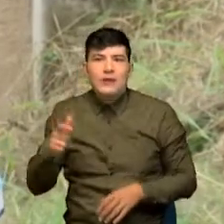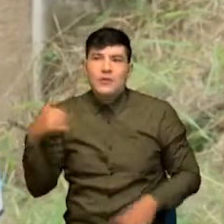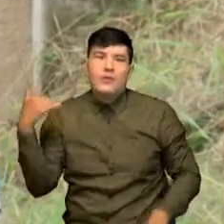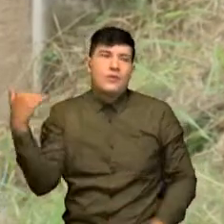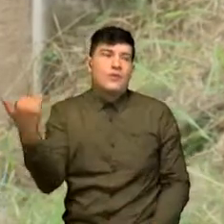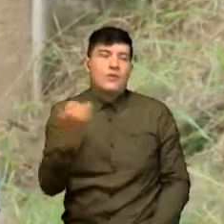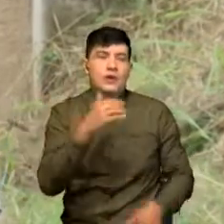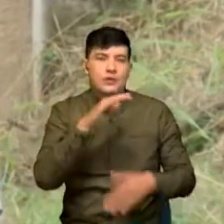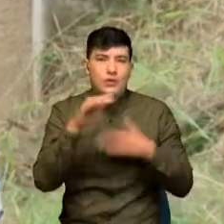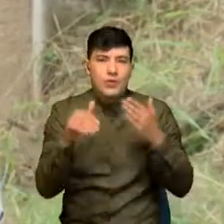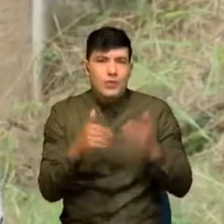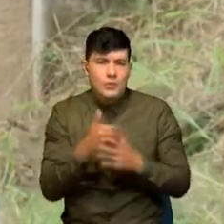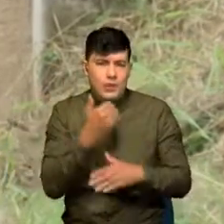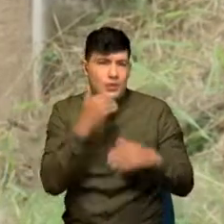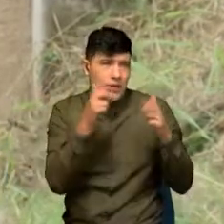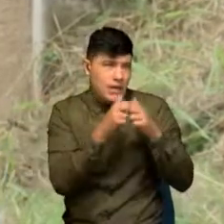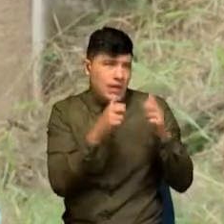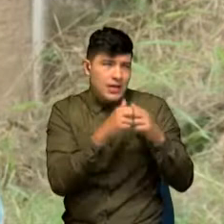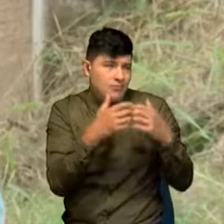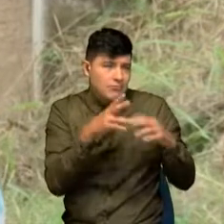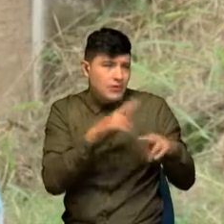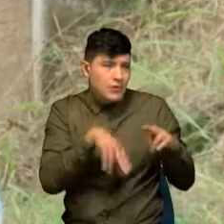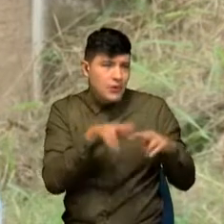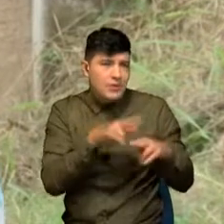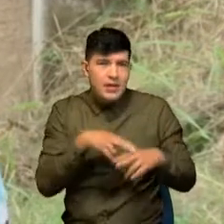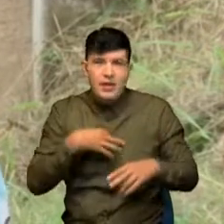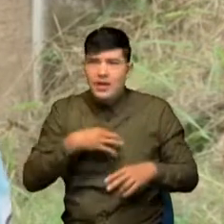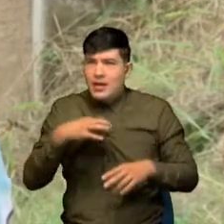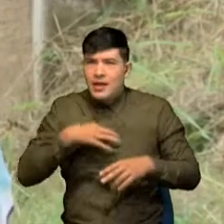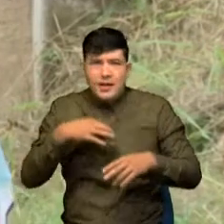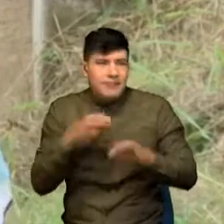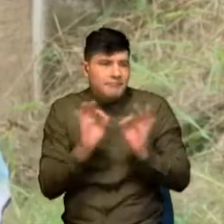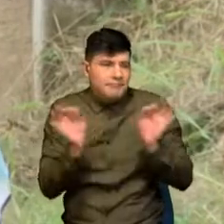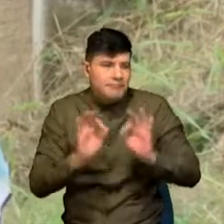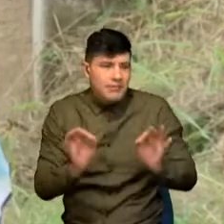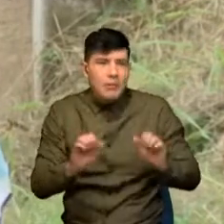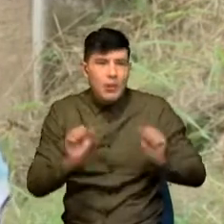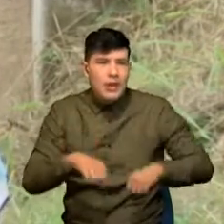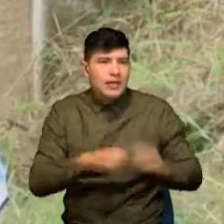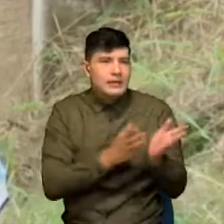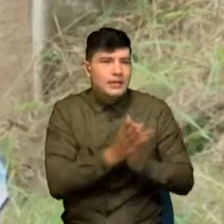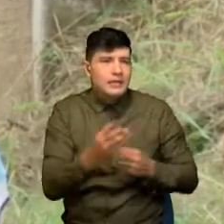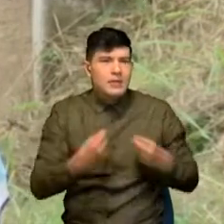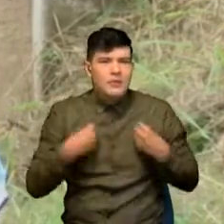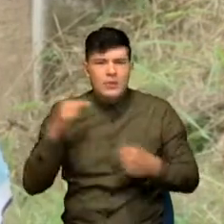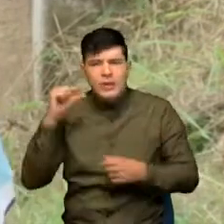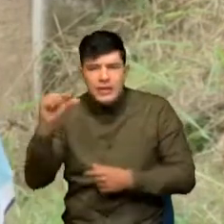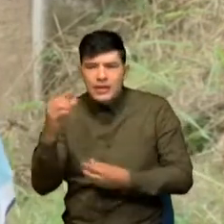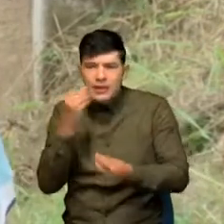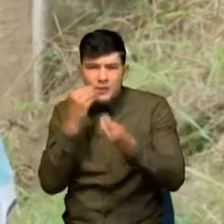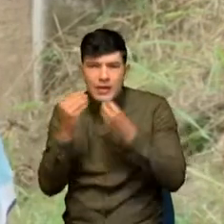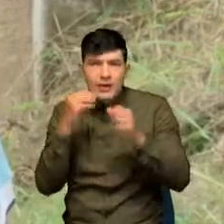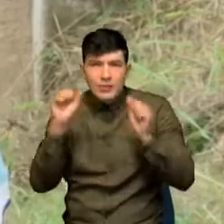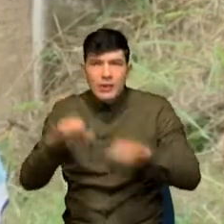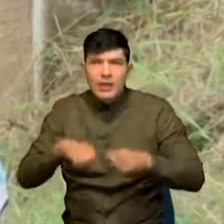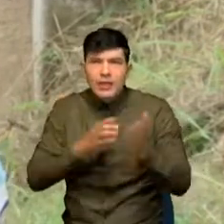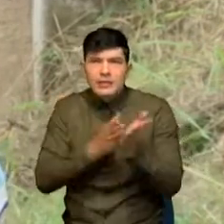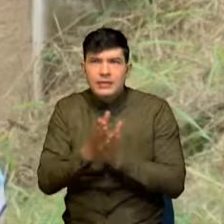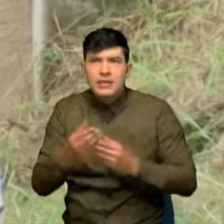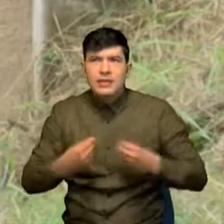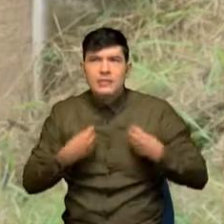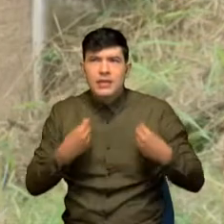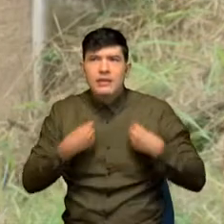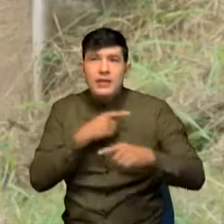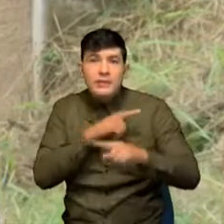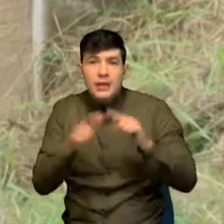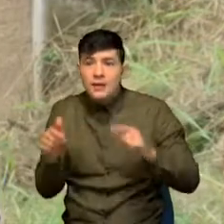que nosotros sin luz podemos vivir, sin ropa podemos vivir, con escasa comida podemos vivir, pero sin agua sí